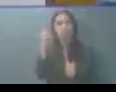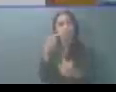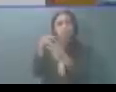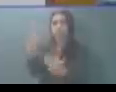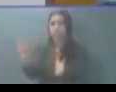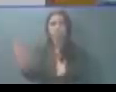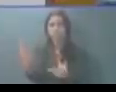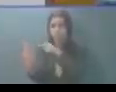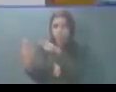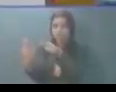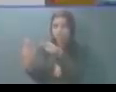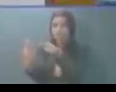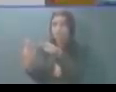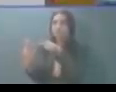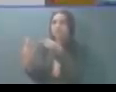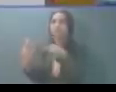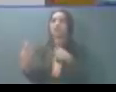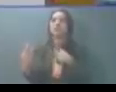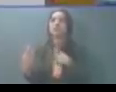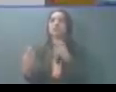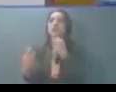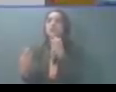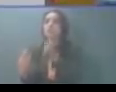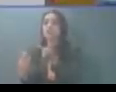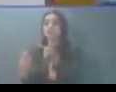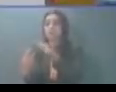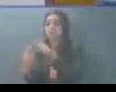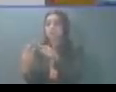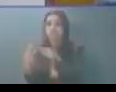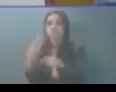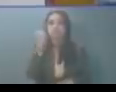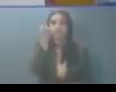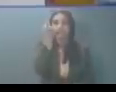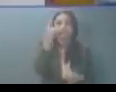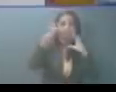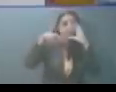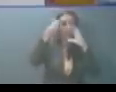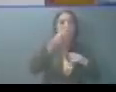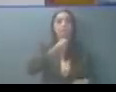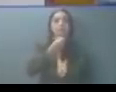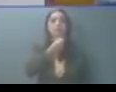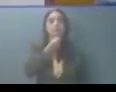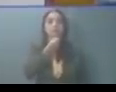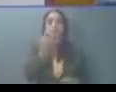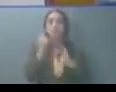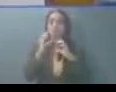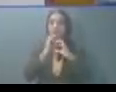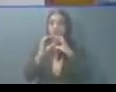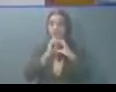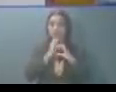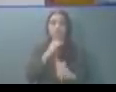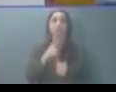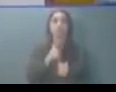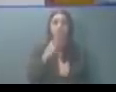No es con ustedes. Yo he dicho cómo tranquilo, hay que diferenciar entre prensa y comunicadores. Gracias. Y he dicho que hay